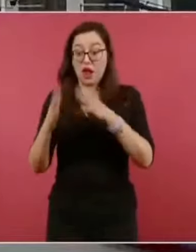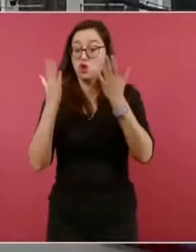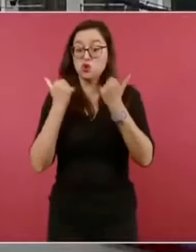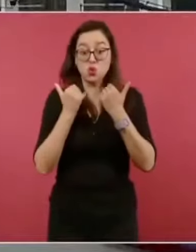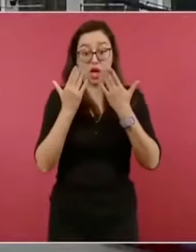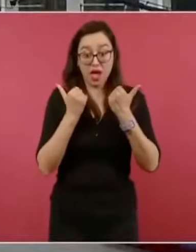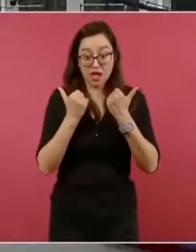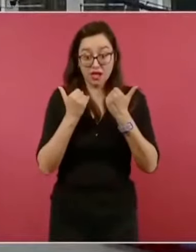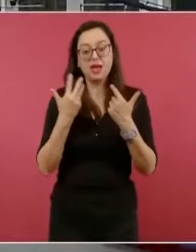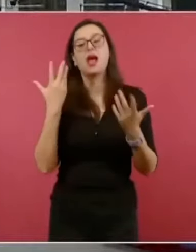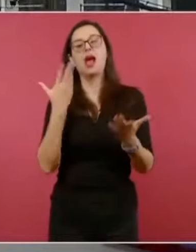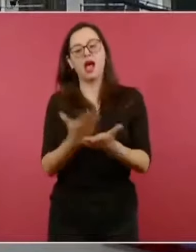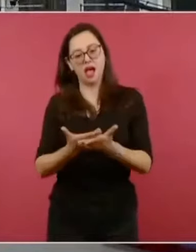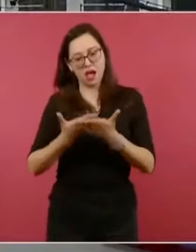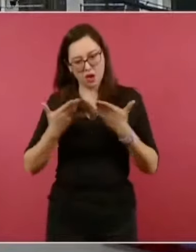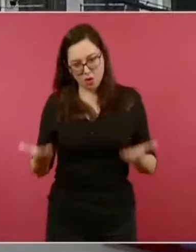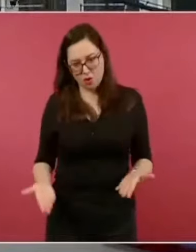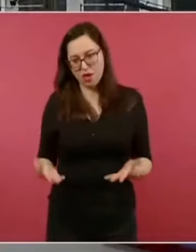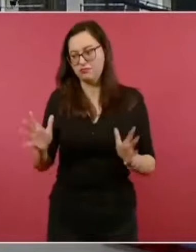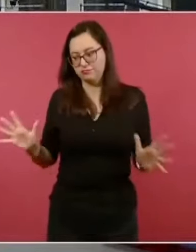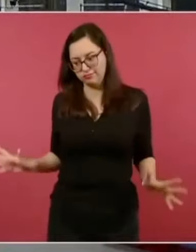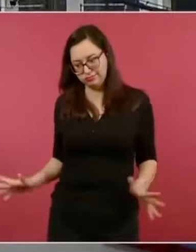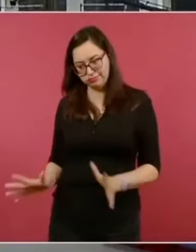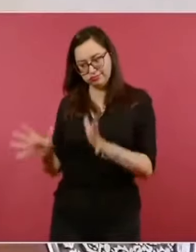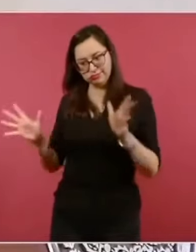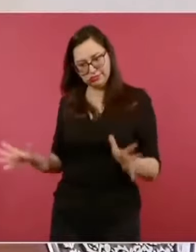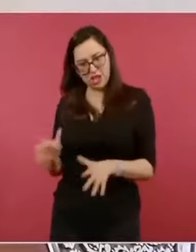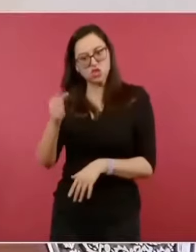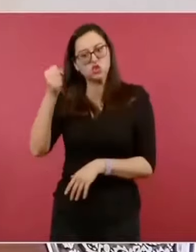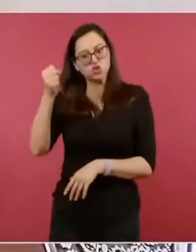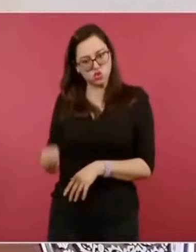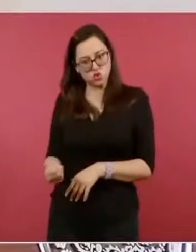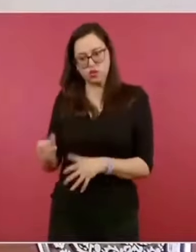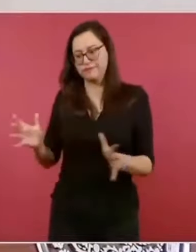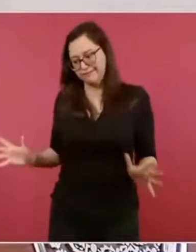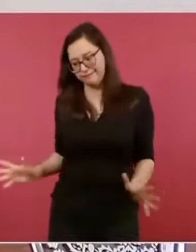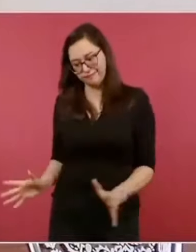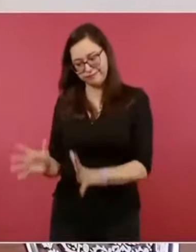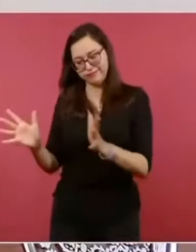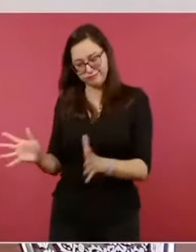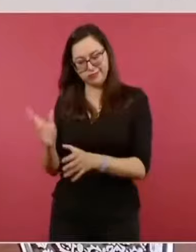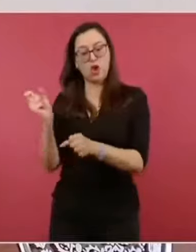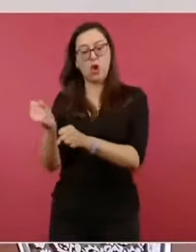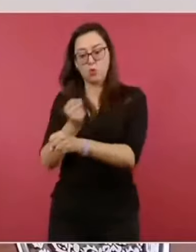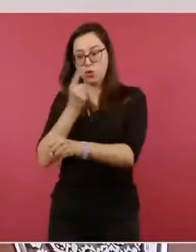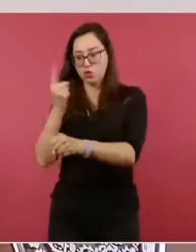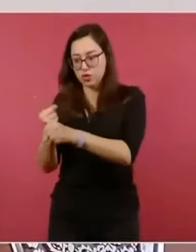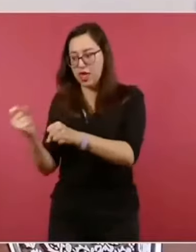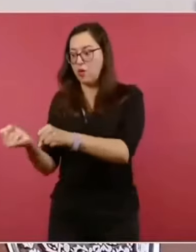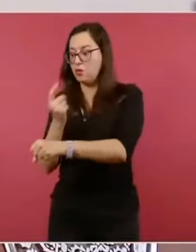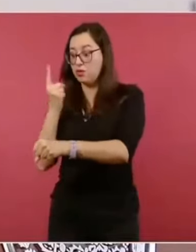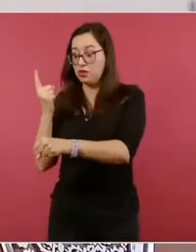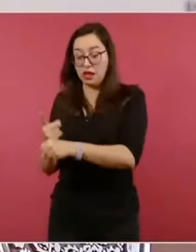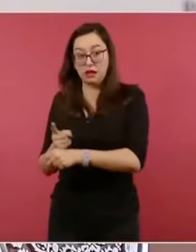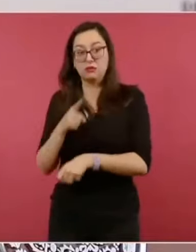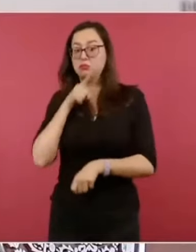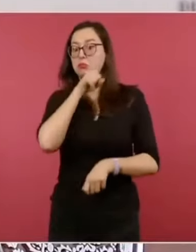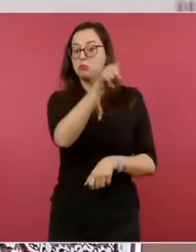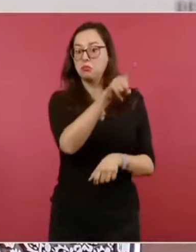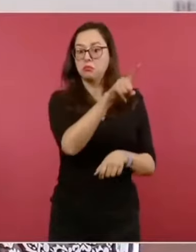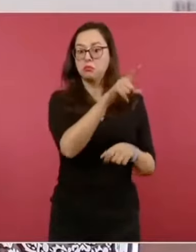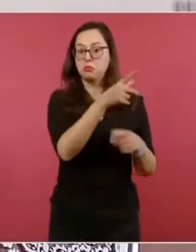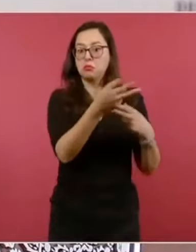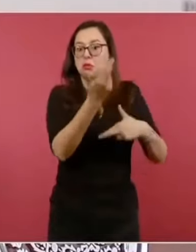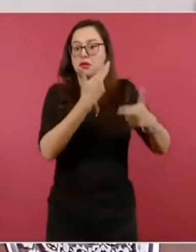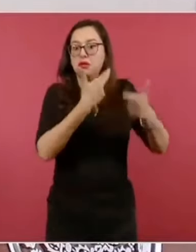es distinto entonces eh están regresando